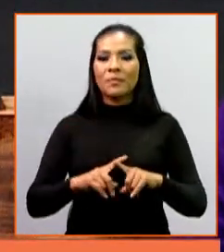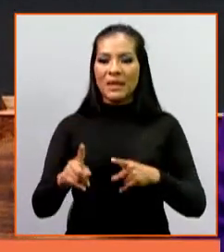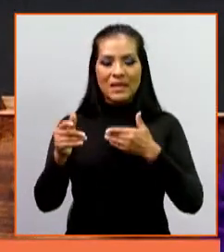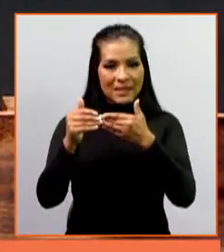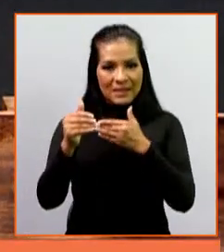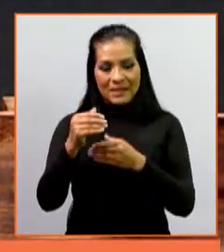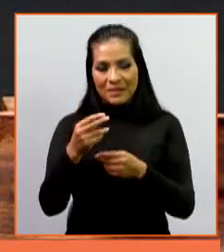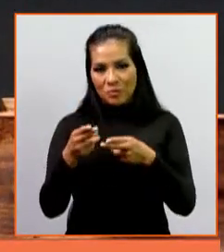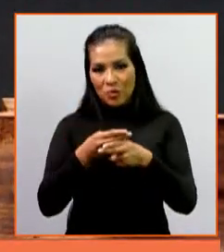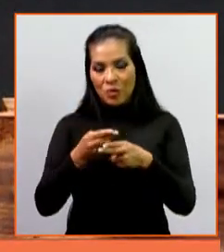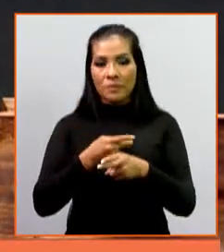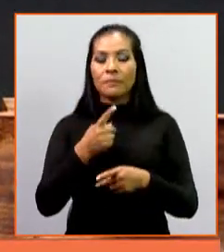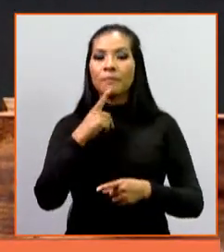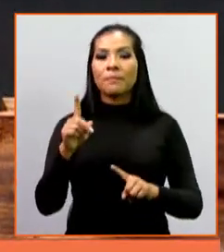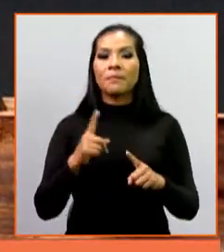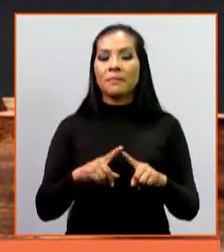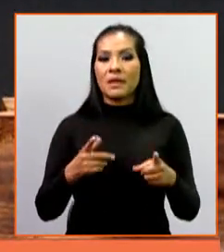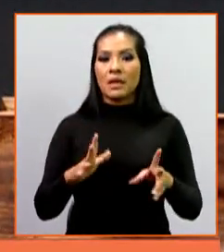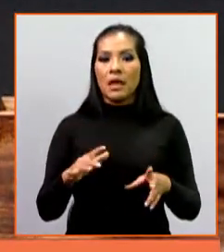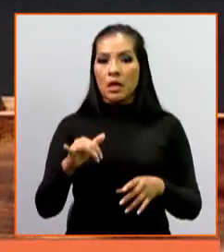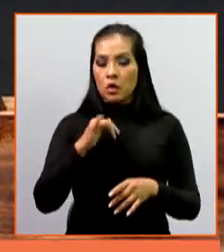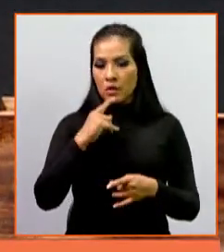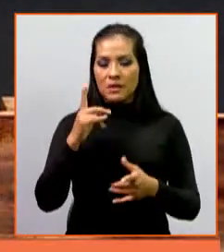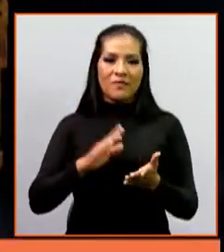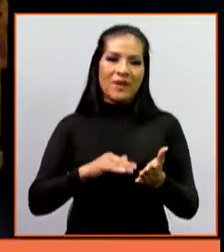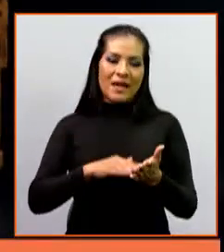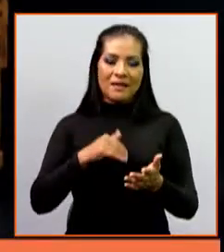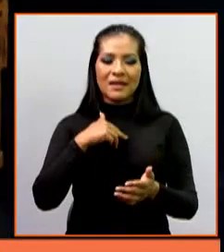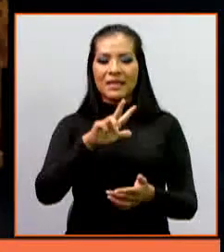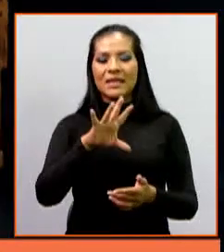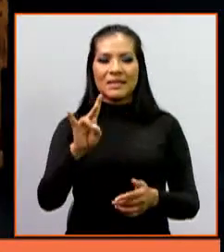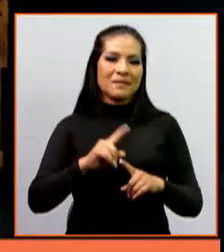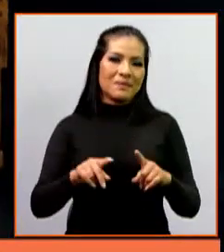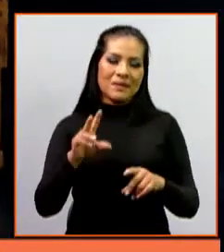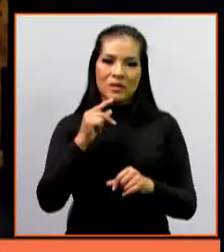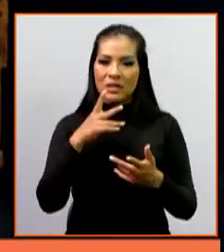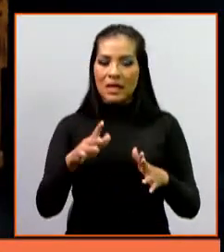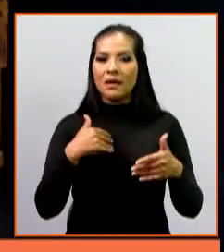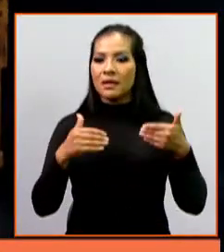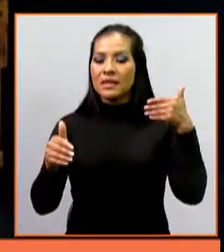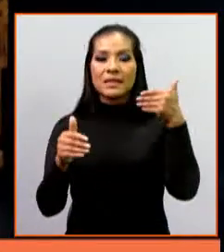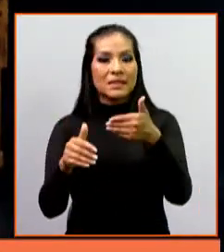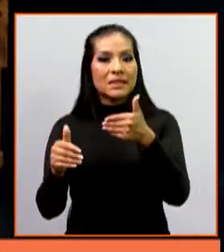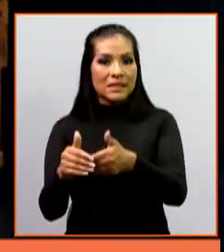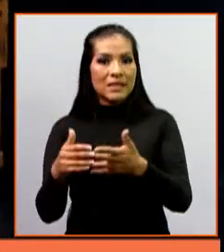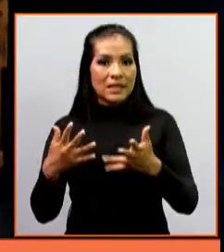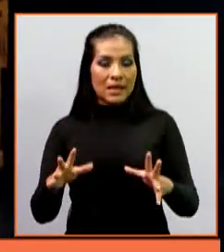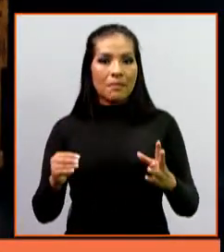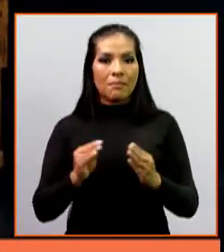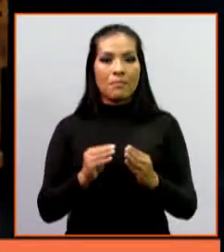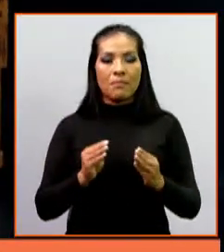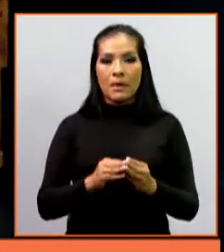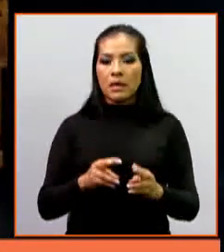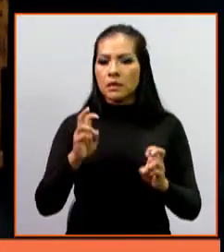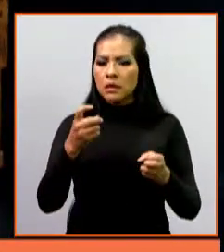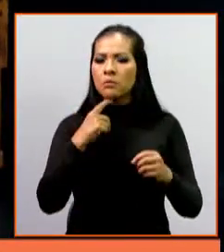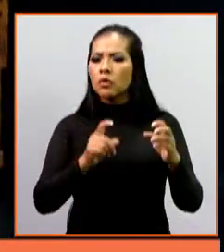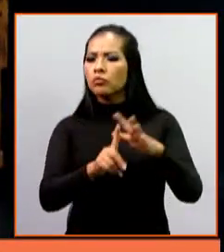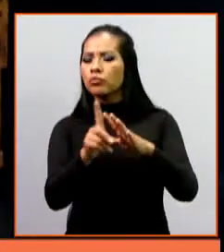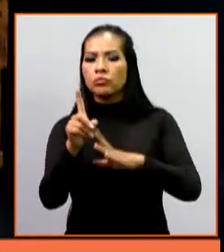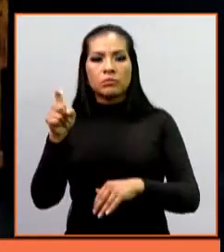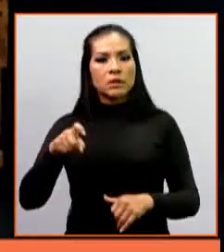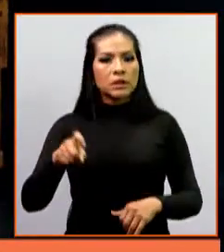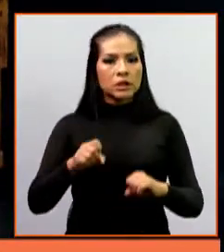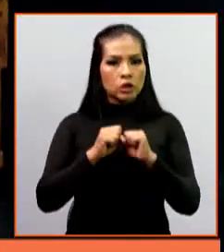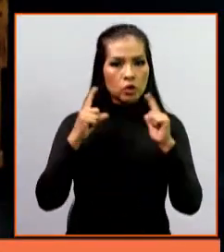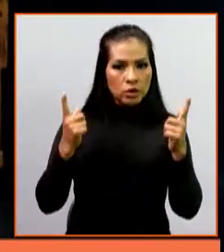poquito. Bueno, yo tengo 37 todavía, pero digo, nos acercamos a esa edad y empezamos también a tener demandas sociales y a